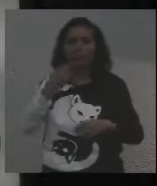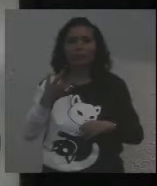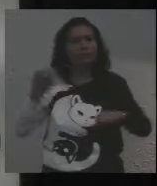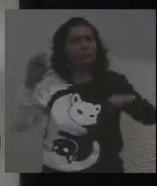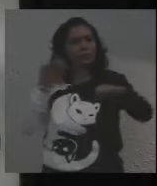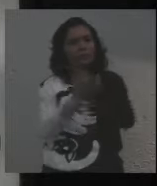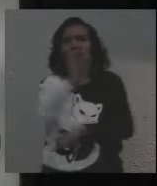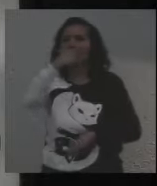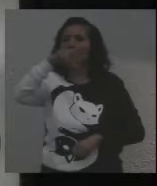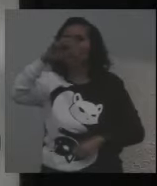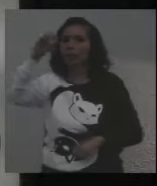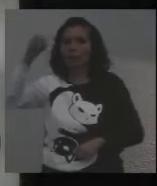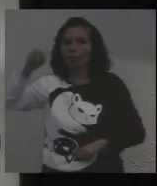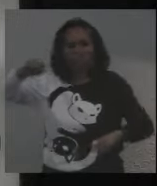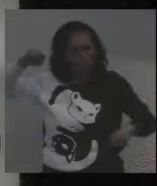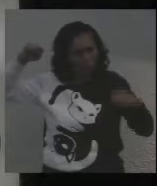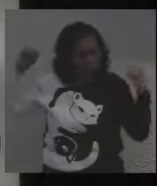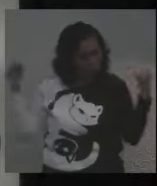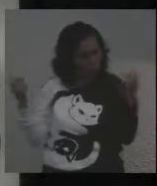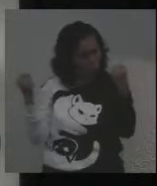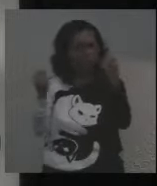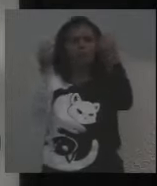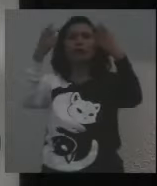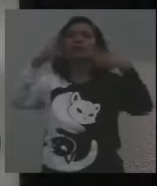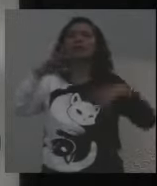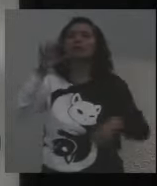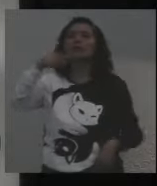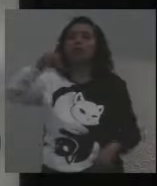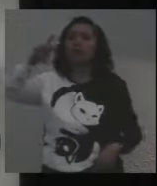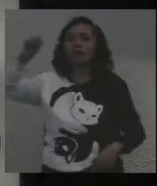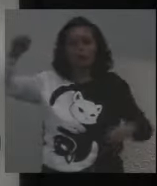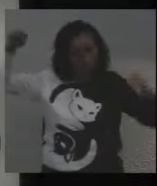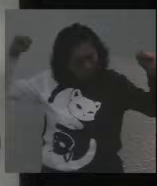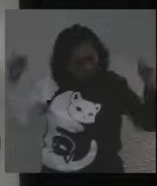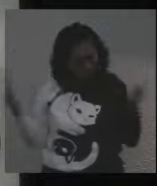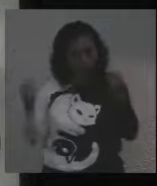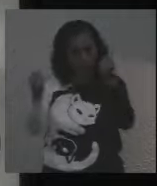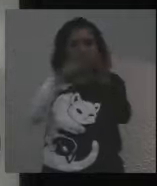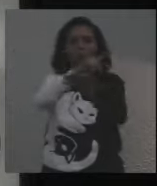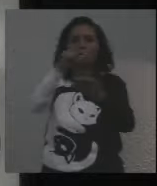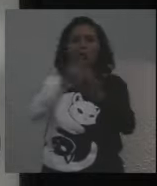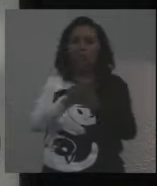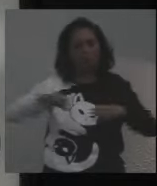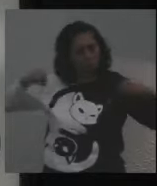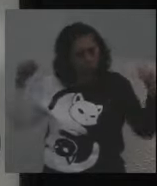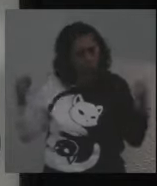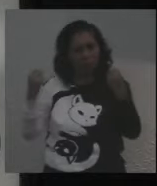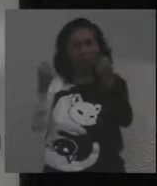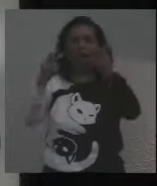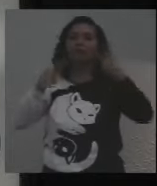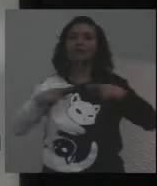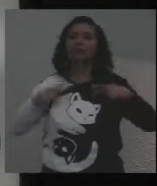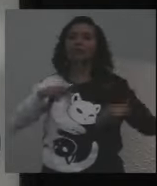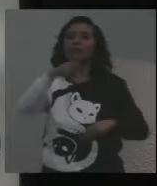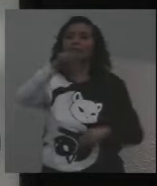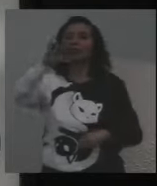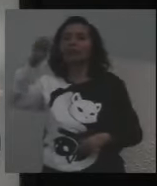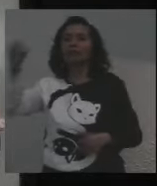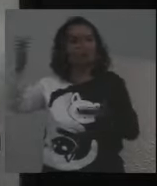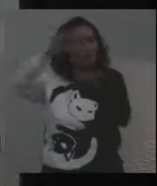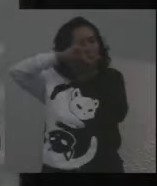quintanar ro que viva nuestra canta Magna que viva Quintana ro y que vivan las y los quintanarroenses Muchas